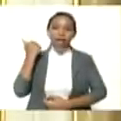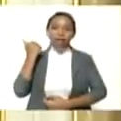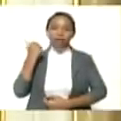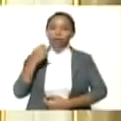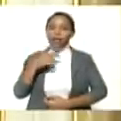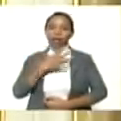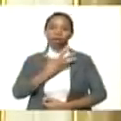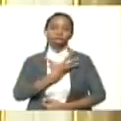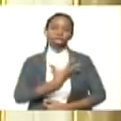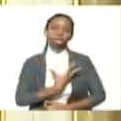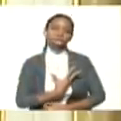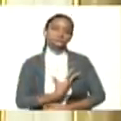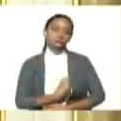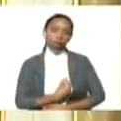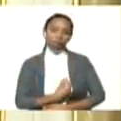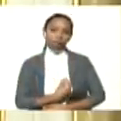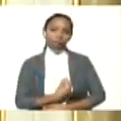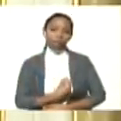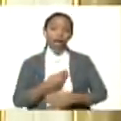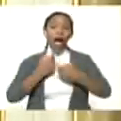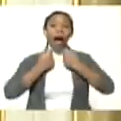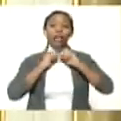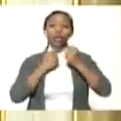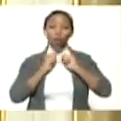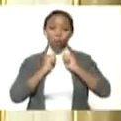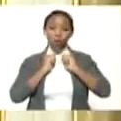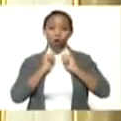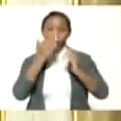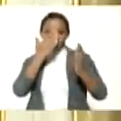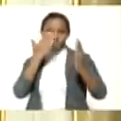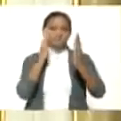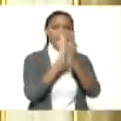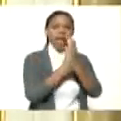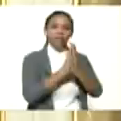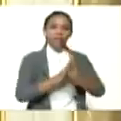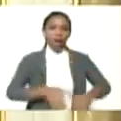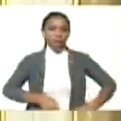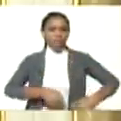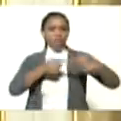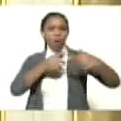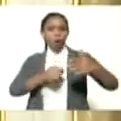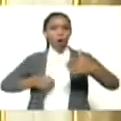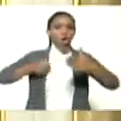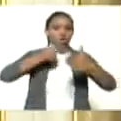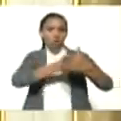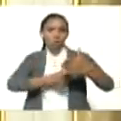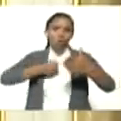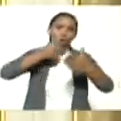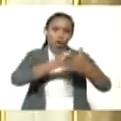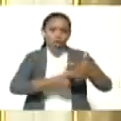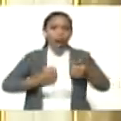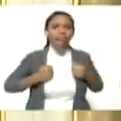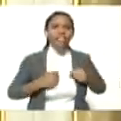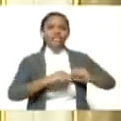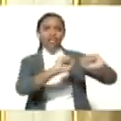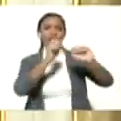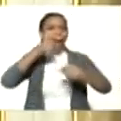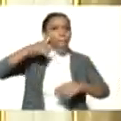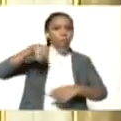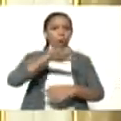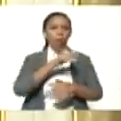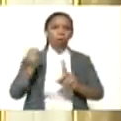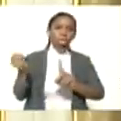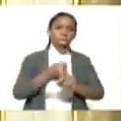desesperanza. Fue Aristóbulo quien se puso al frente de la lucha por la defensa del pueblo